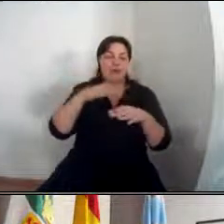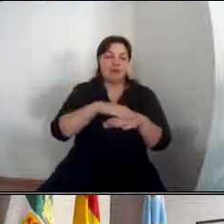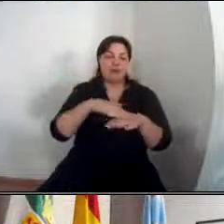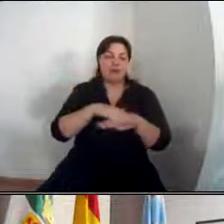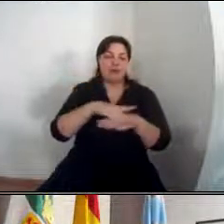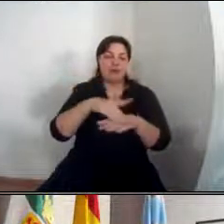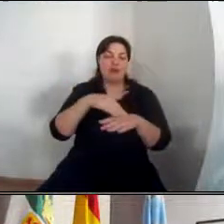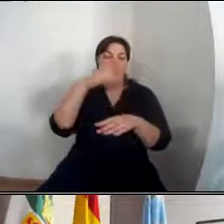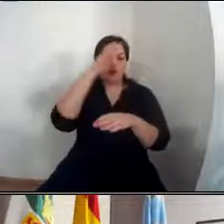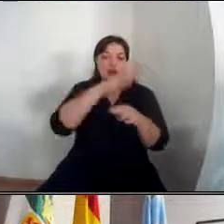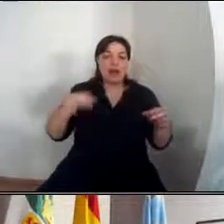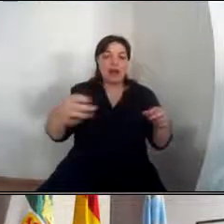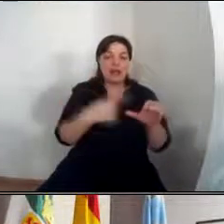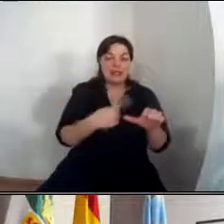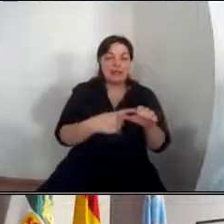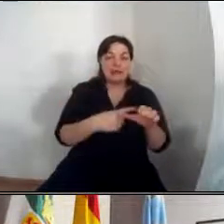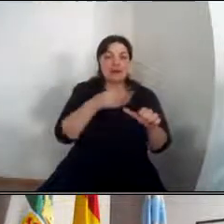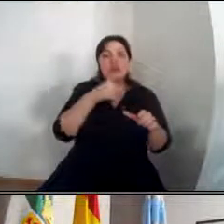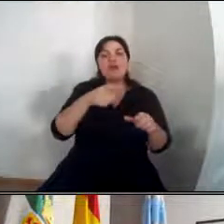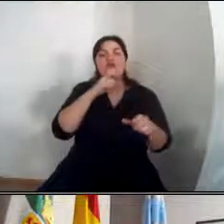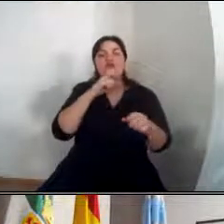en la gestión de los programas europeos.